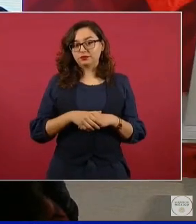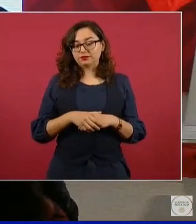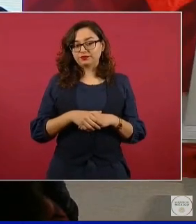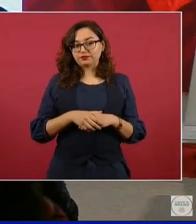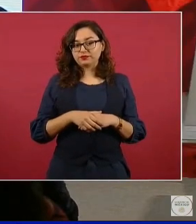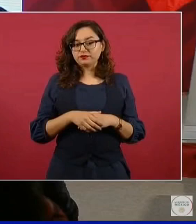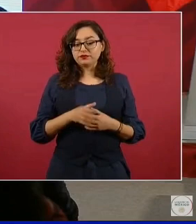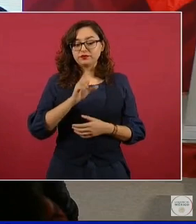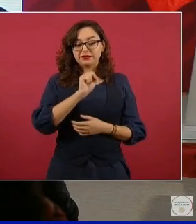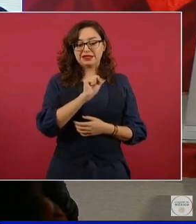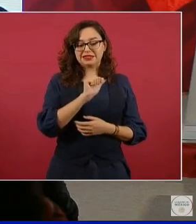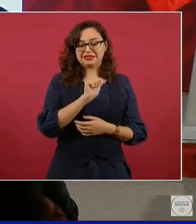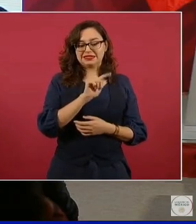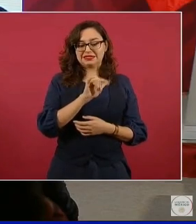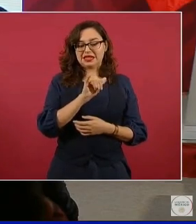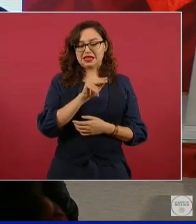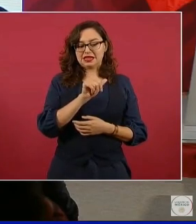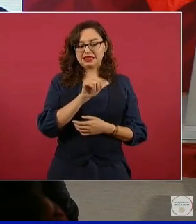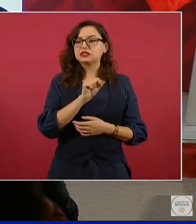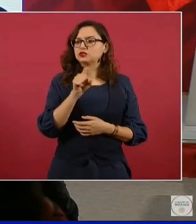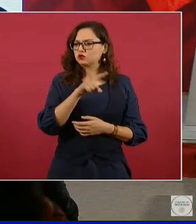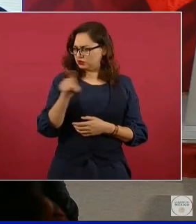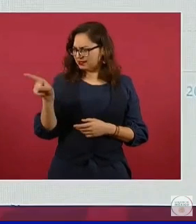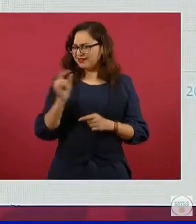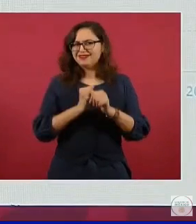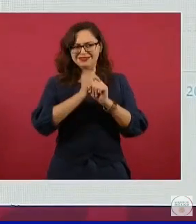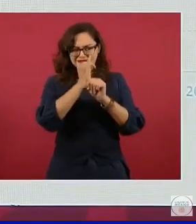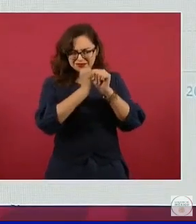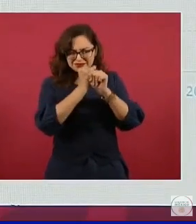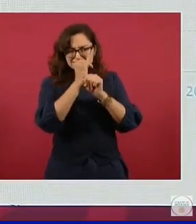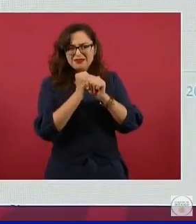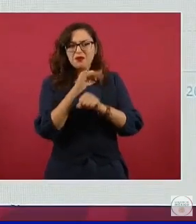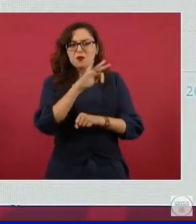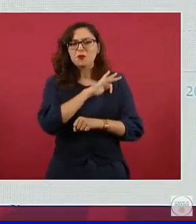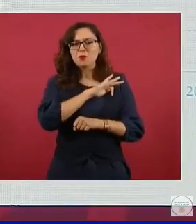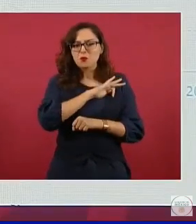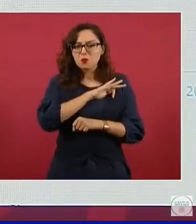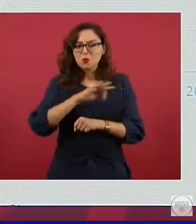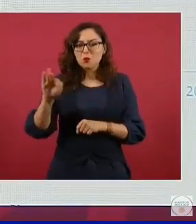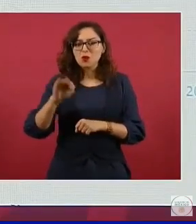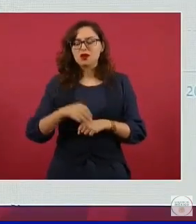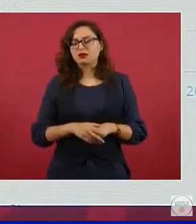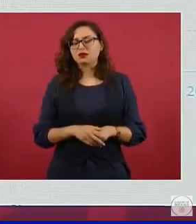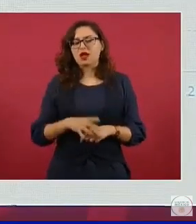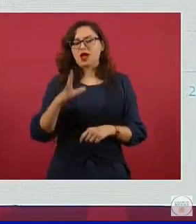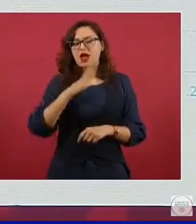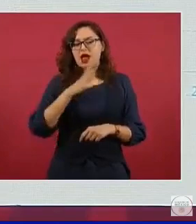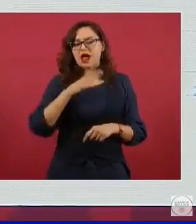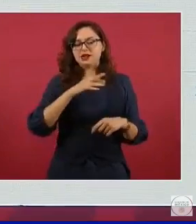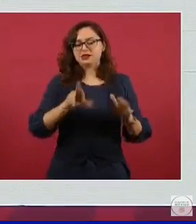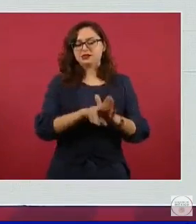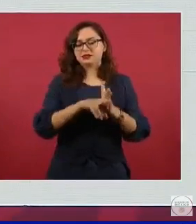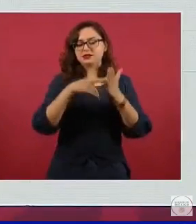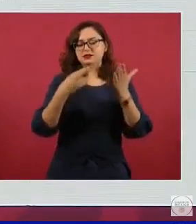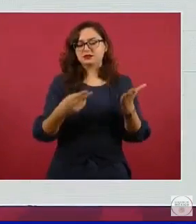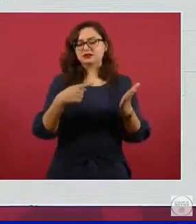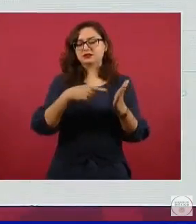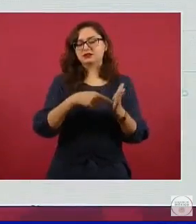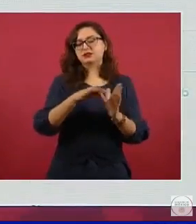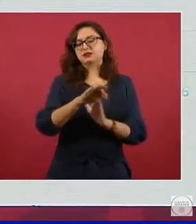Forbes, eso lo pueden constatar, en donde se publica la lista de los hombres más ricos del